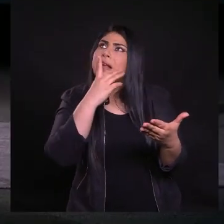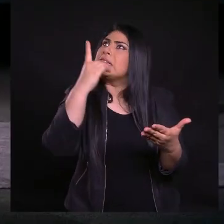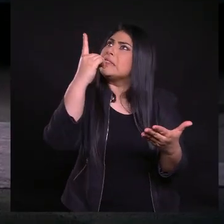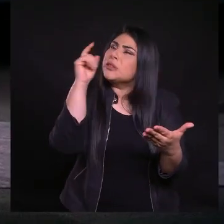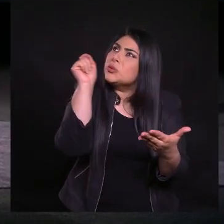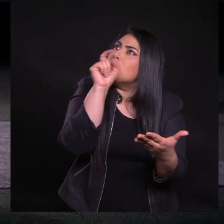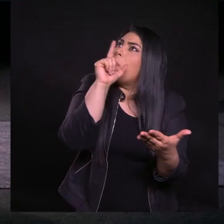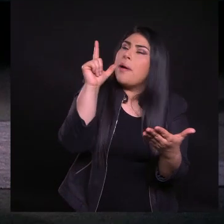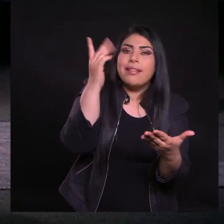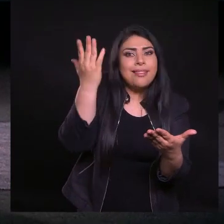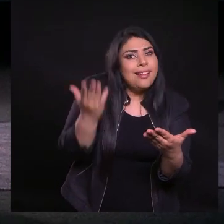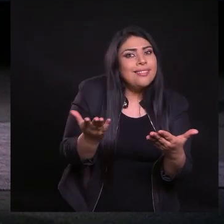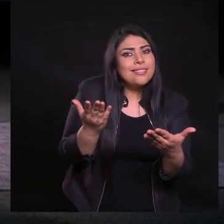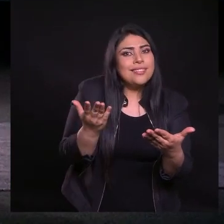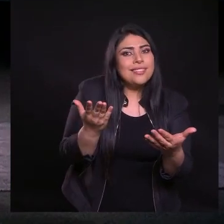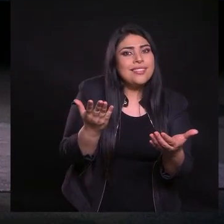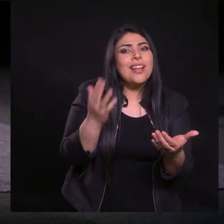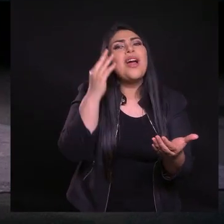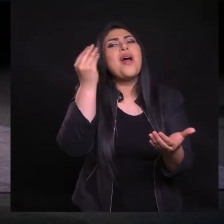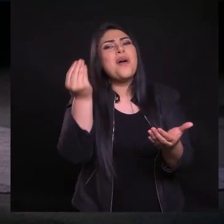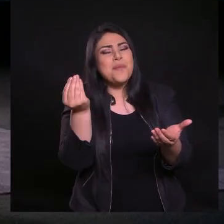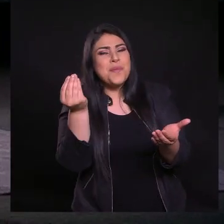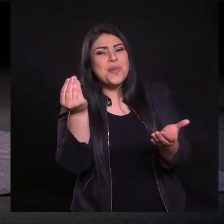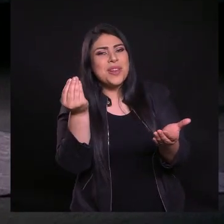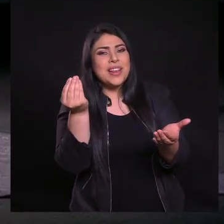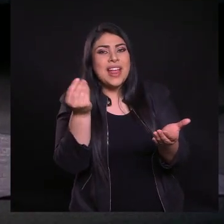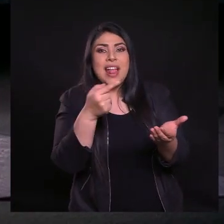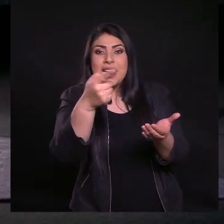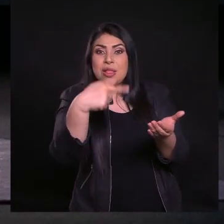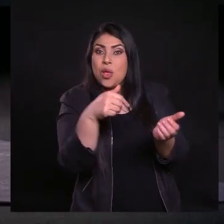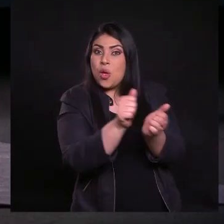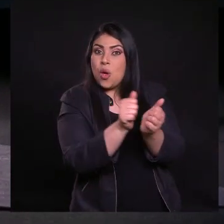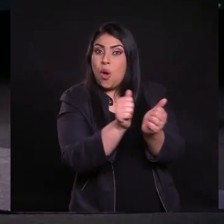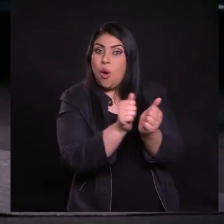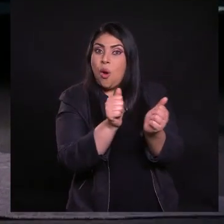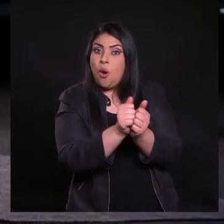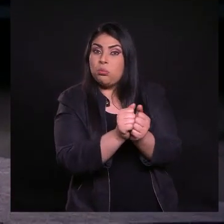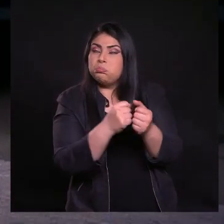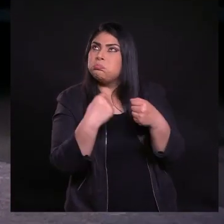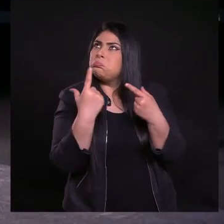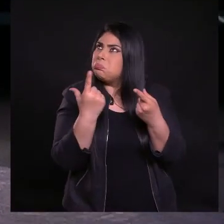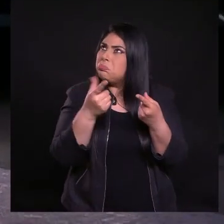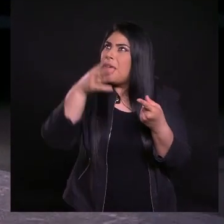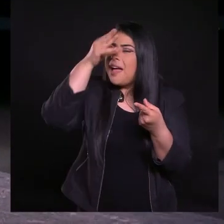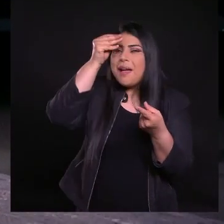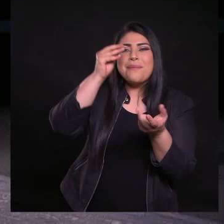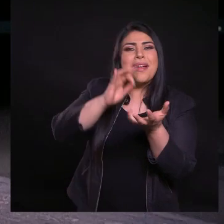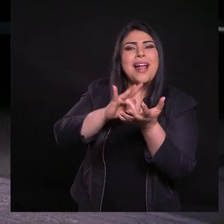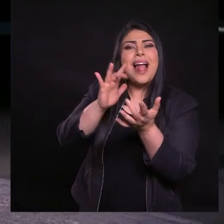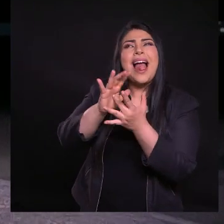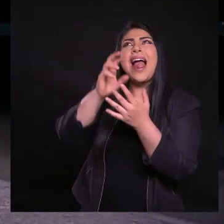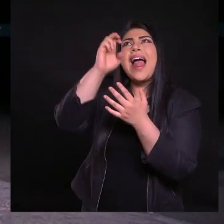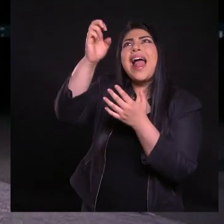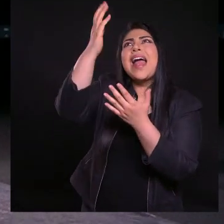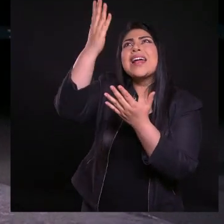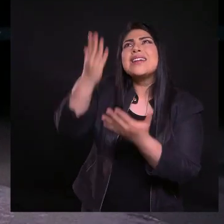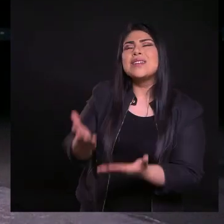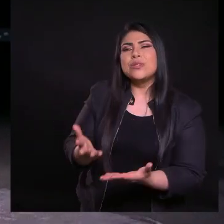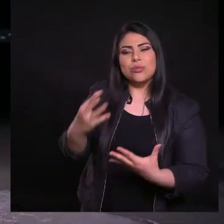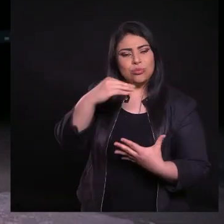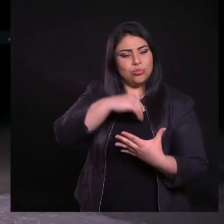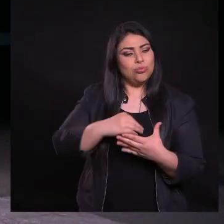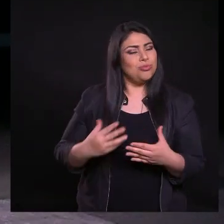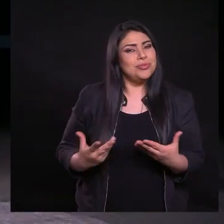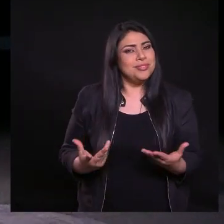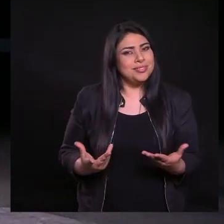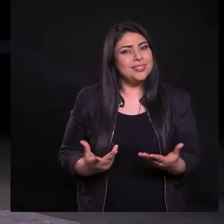que impresionante porque la idea es que el día de hoy juntos aprendamos quién es jesús en nuestras vidas así